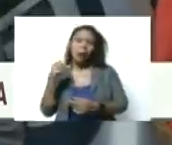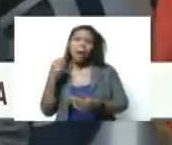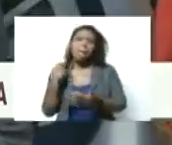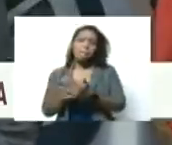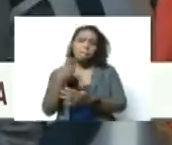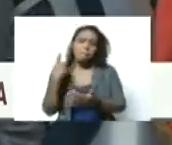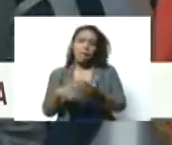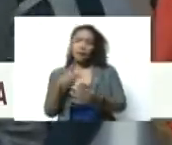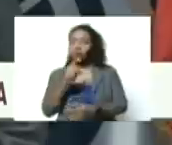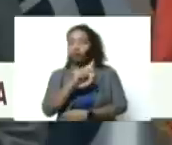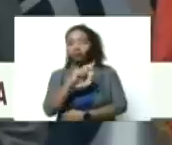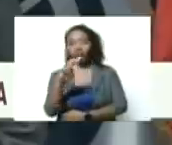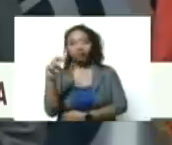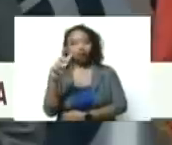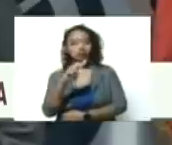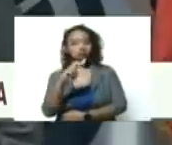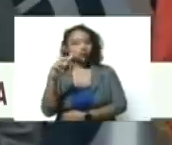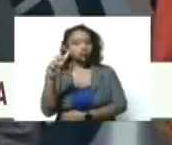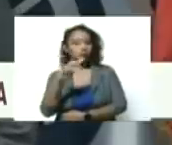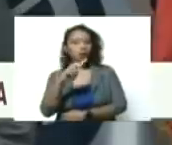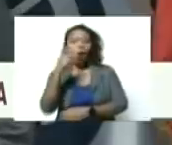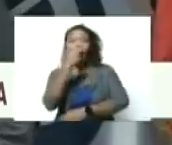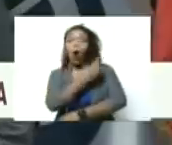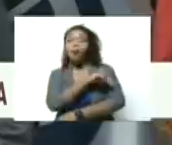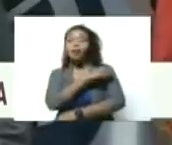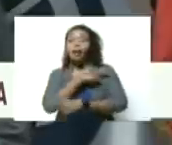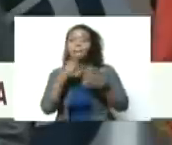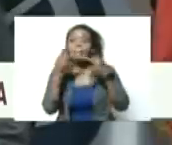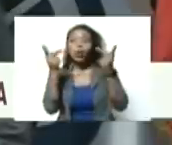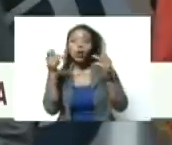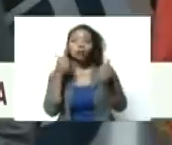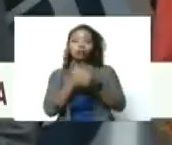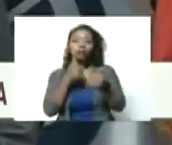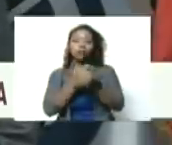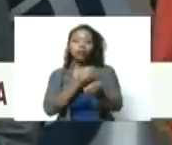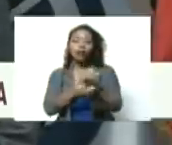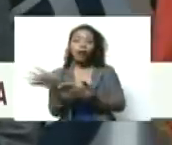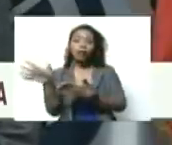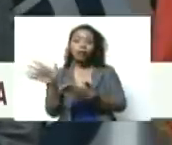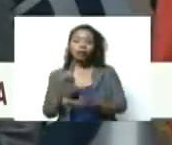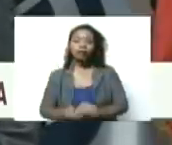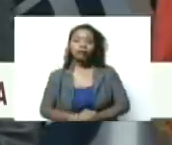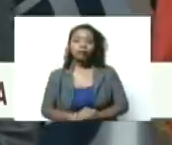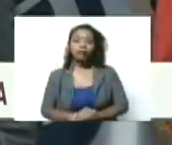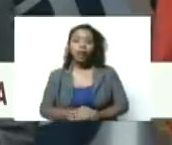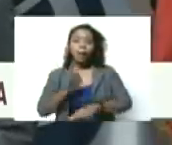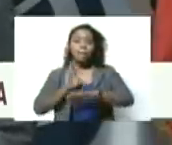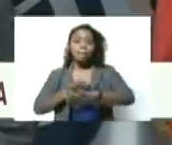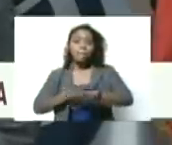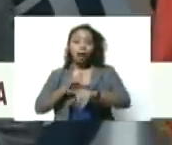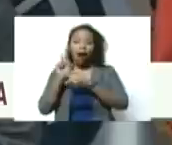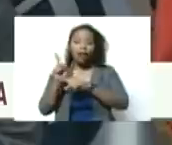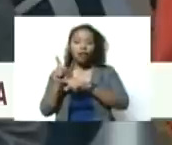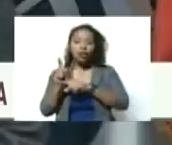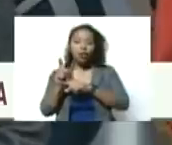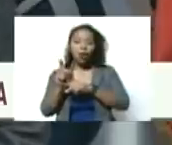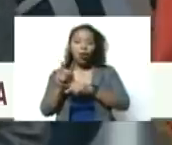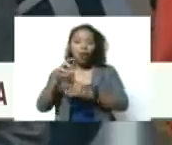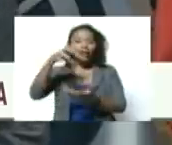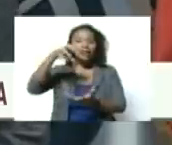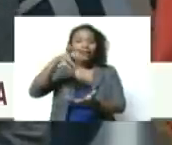No. Los hospitales públicos, la asistencia es gratuita. Para eso el Estado